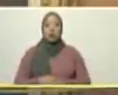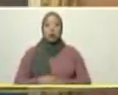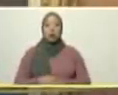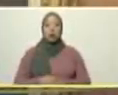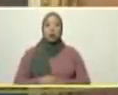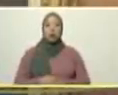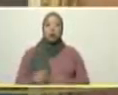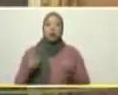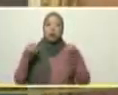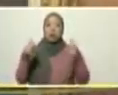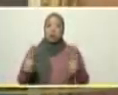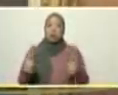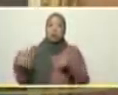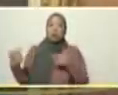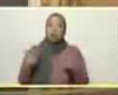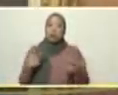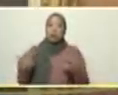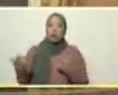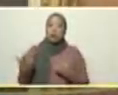cuando inauguramos